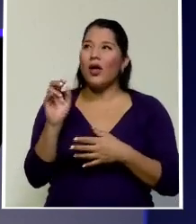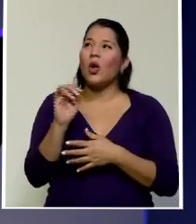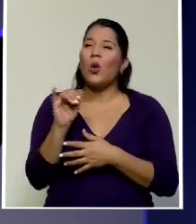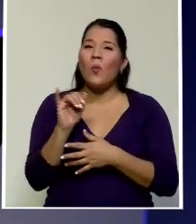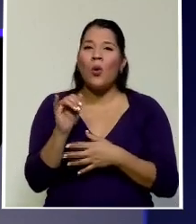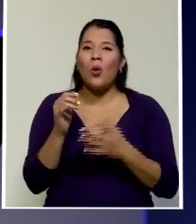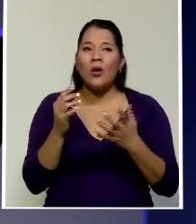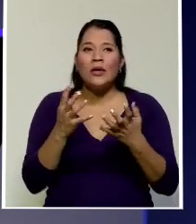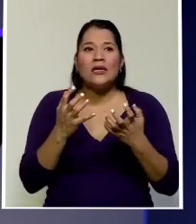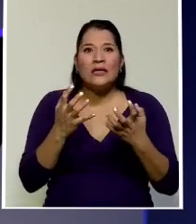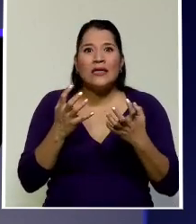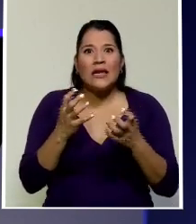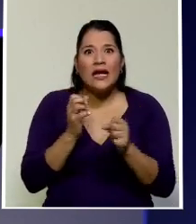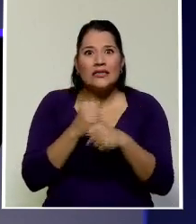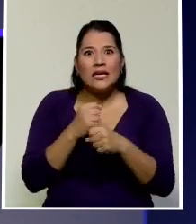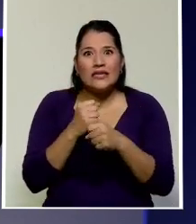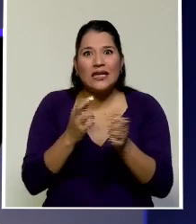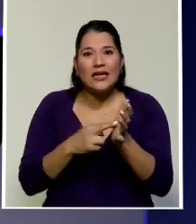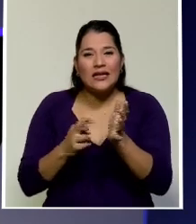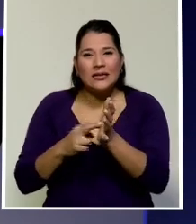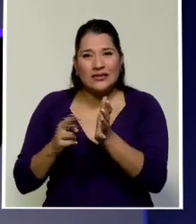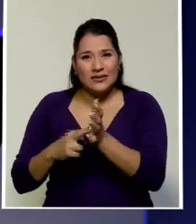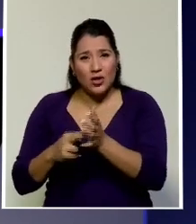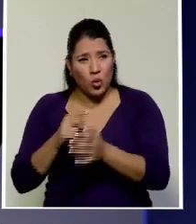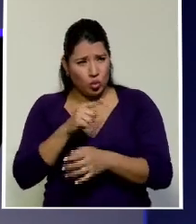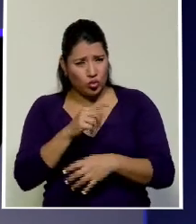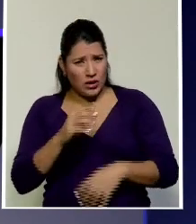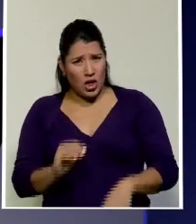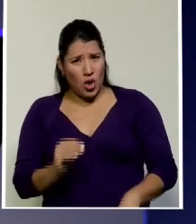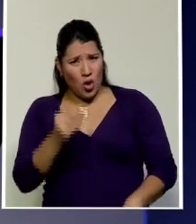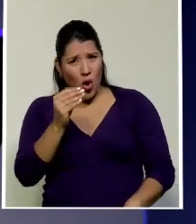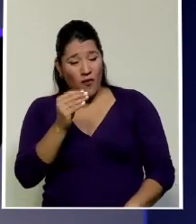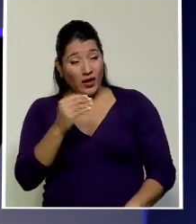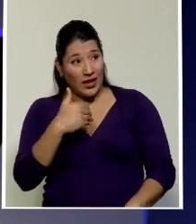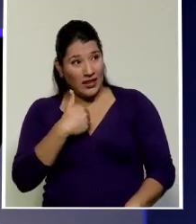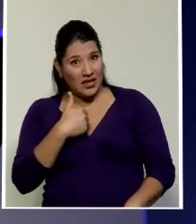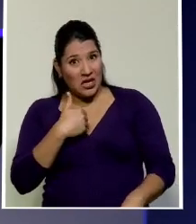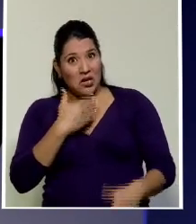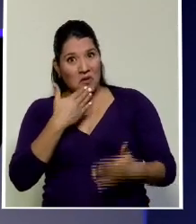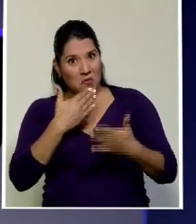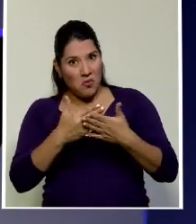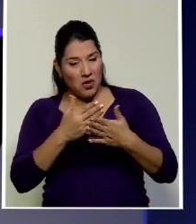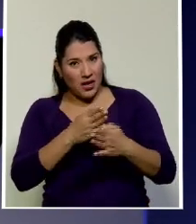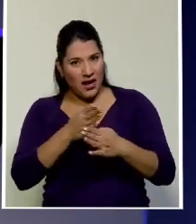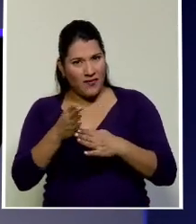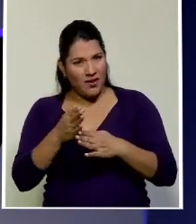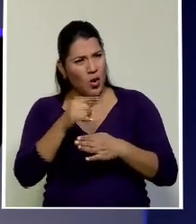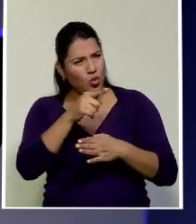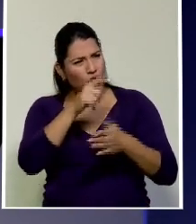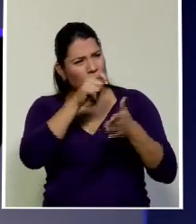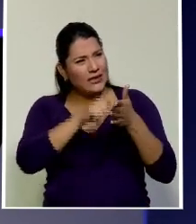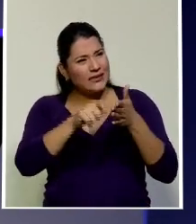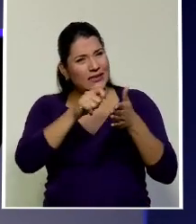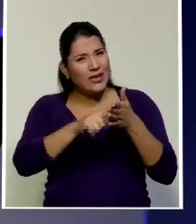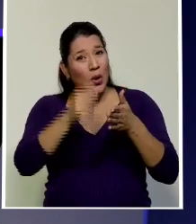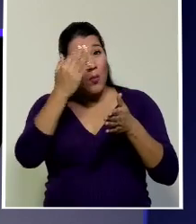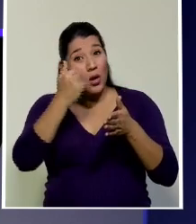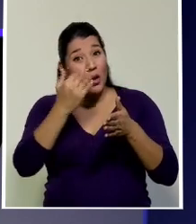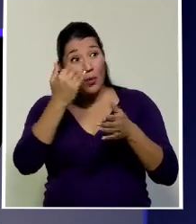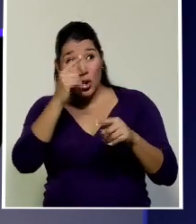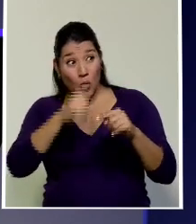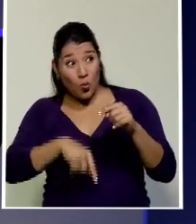una obra muy amplia para la edad que tenés. ¿Eso te pasa a vos? ¿Vos escribís porque no podés dejar de